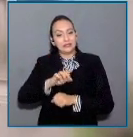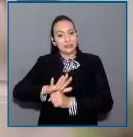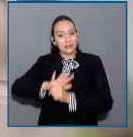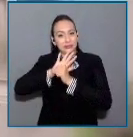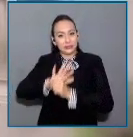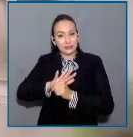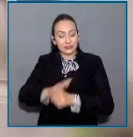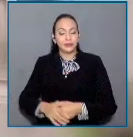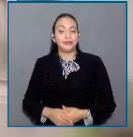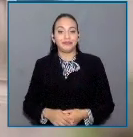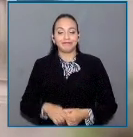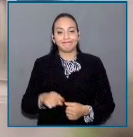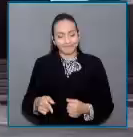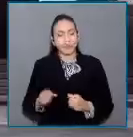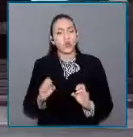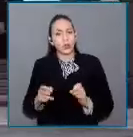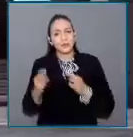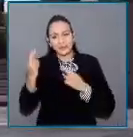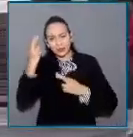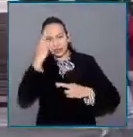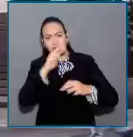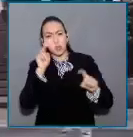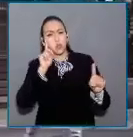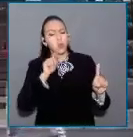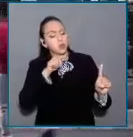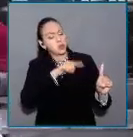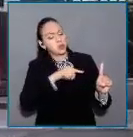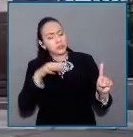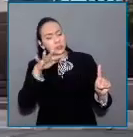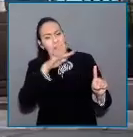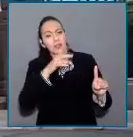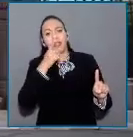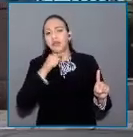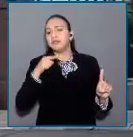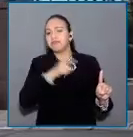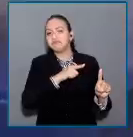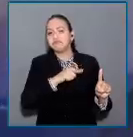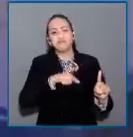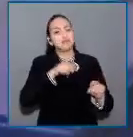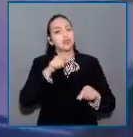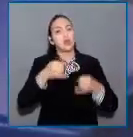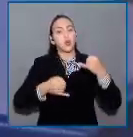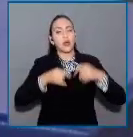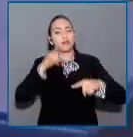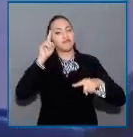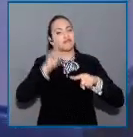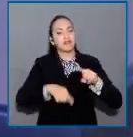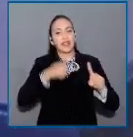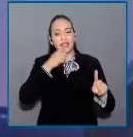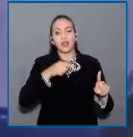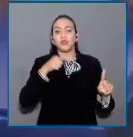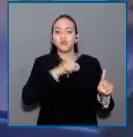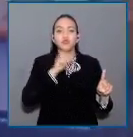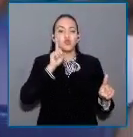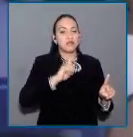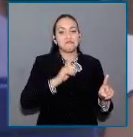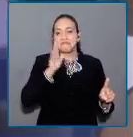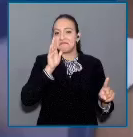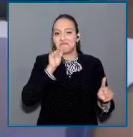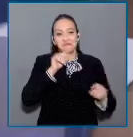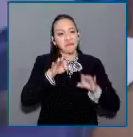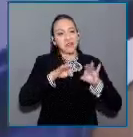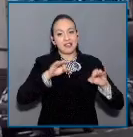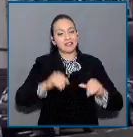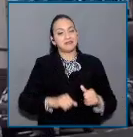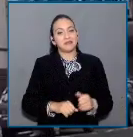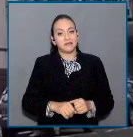distintos testimonios, la Corte resolvió destituir a la jueza tras encontrarla indigna para el ejercicio de un cargo como lo es el